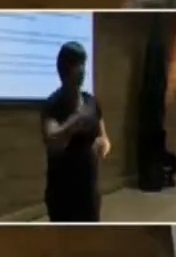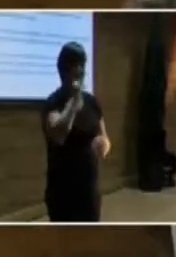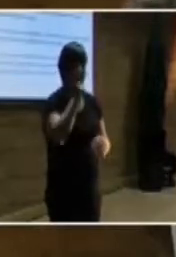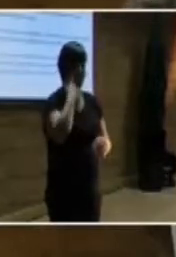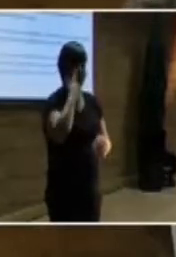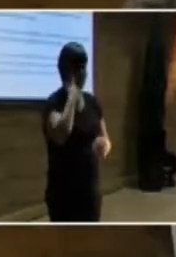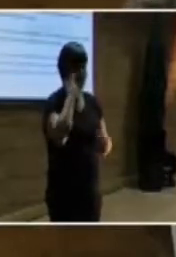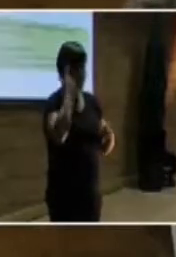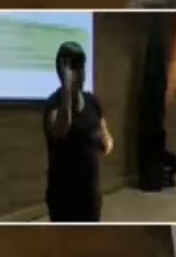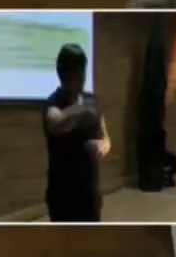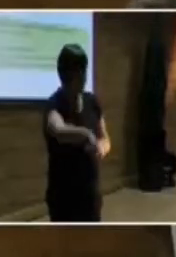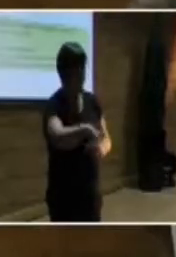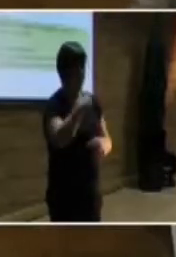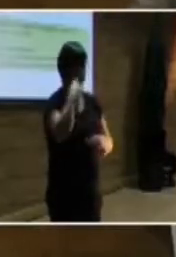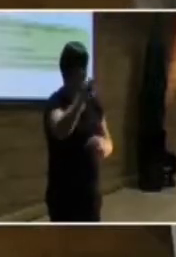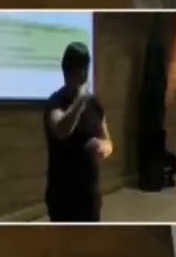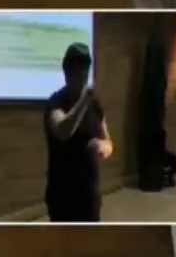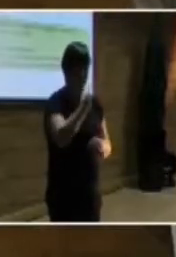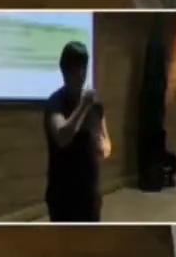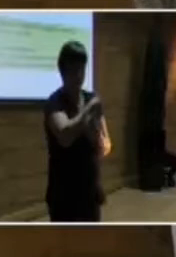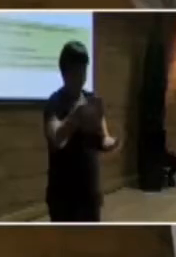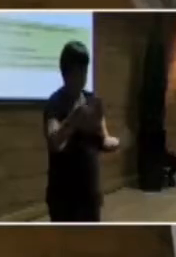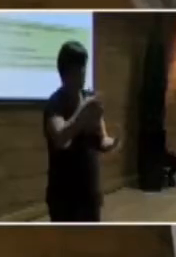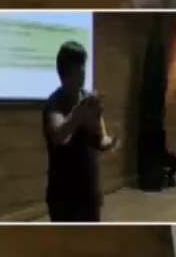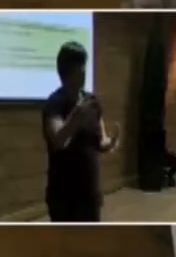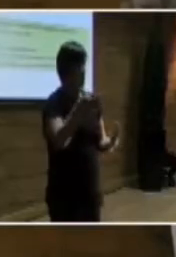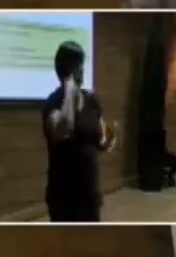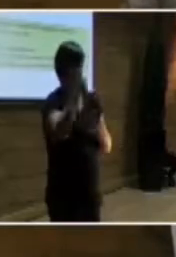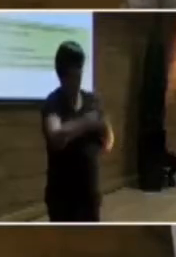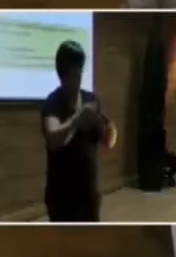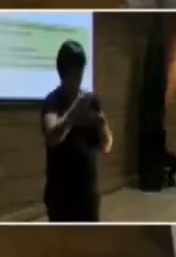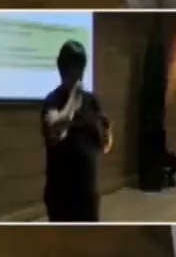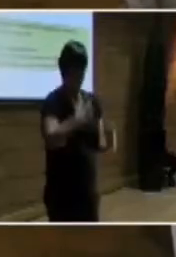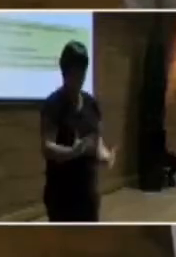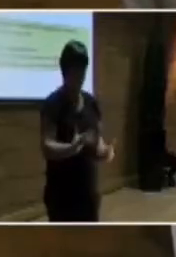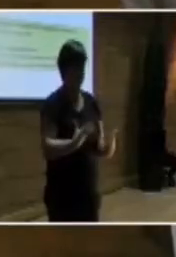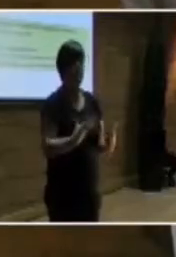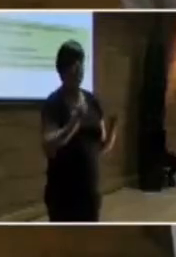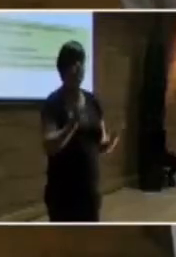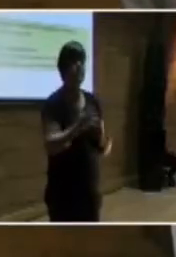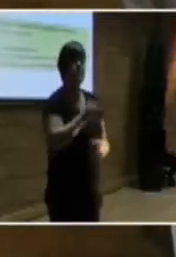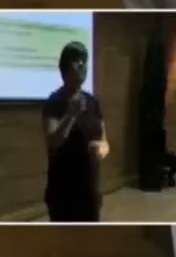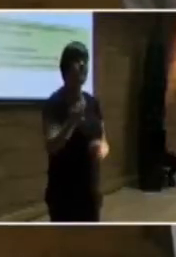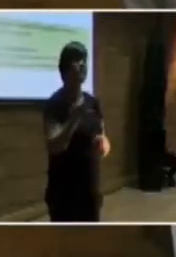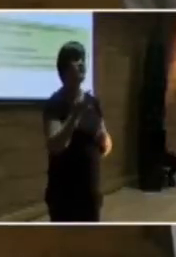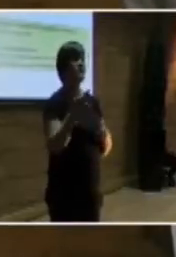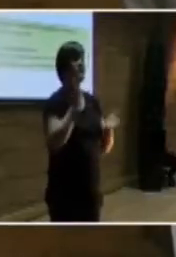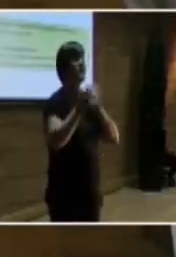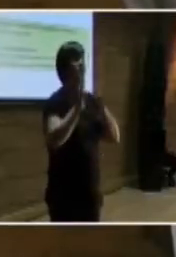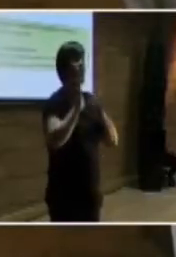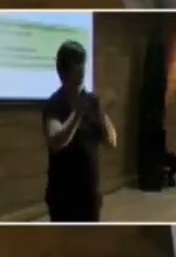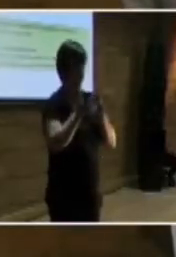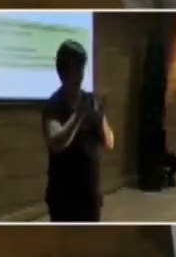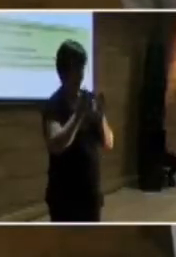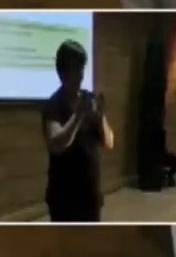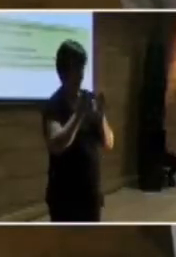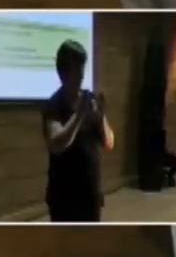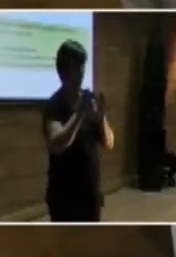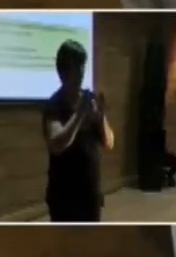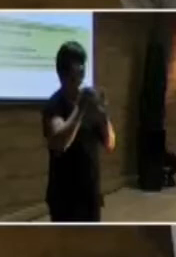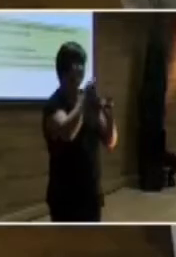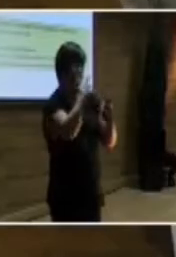eficaces, sino que también aprendan a usarlos mejor. ¿Y qué decir de las terapias no farmacológicas? Más